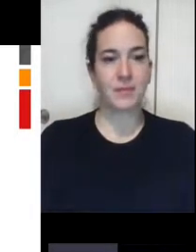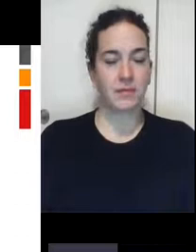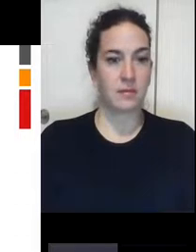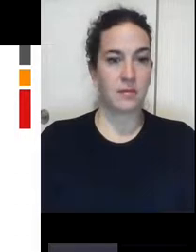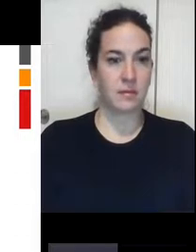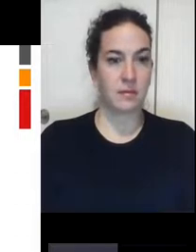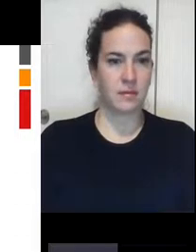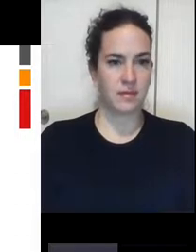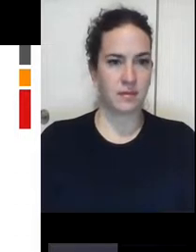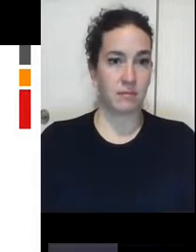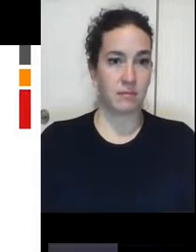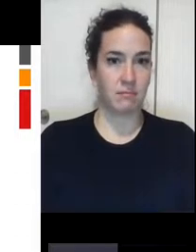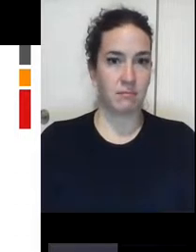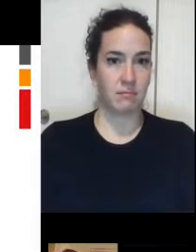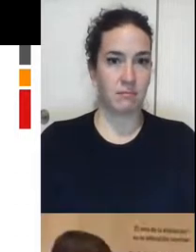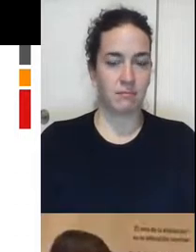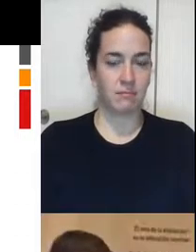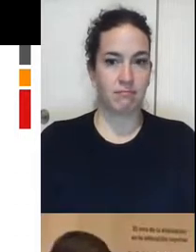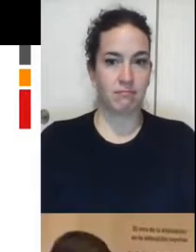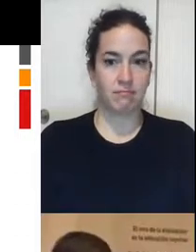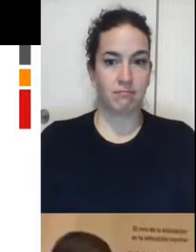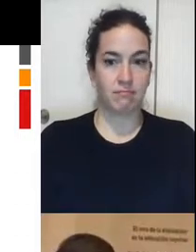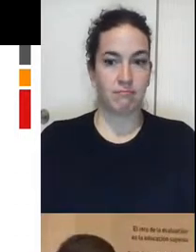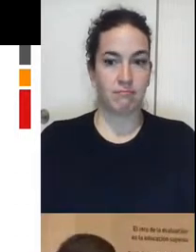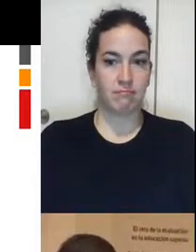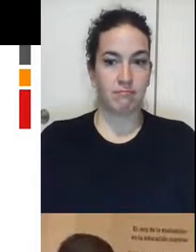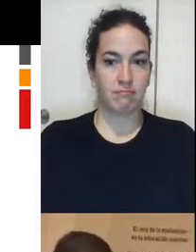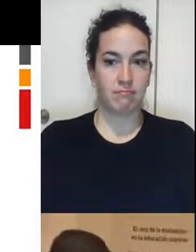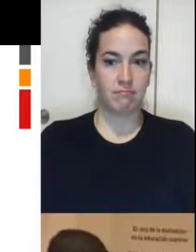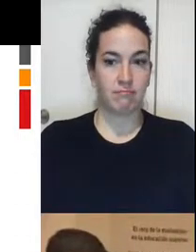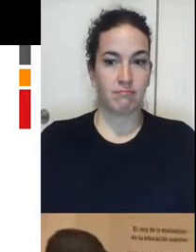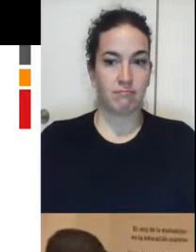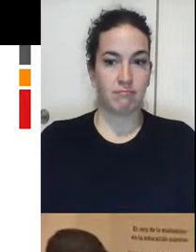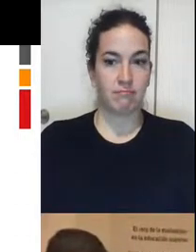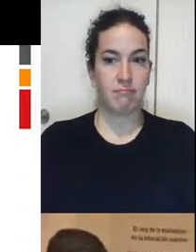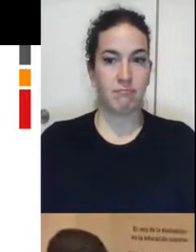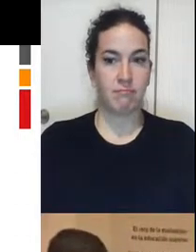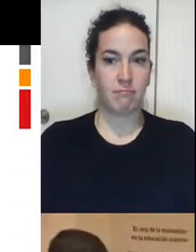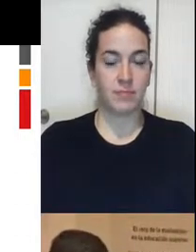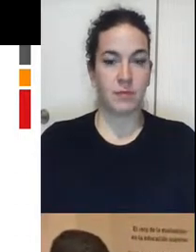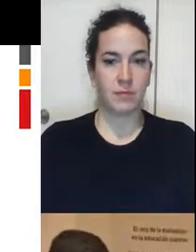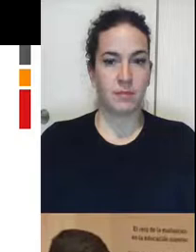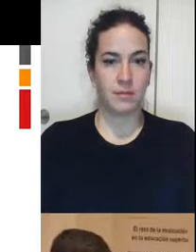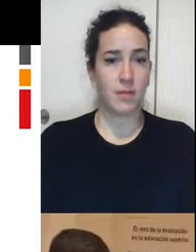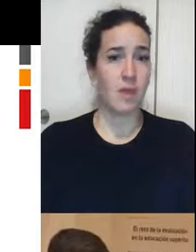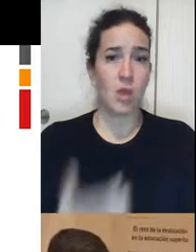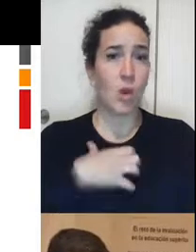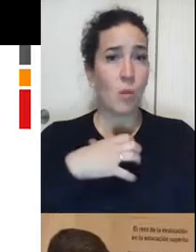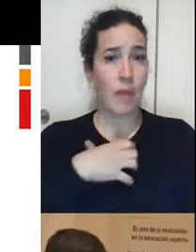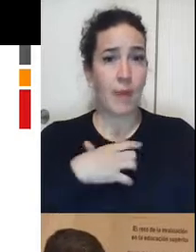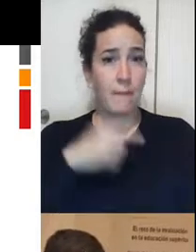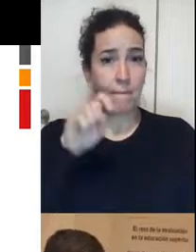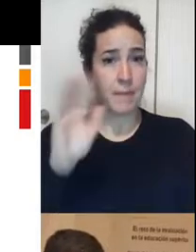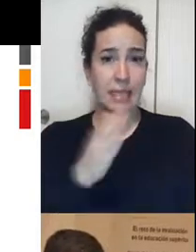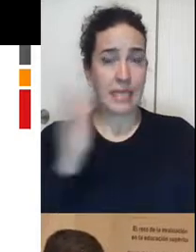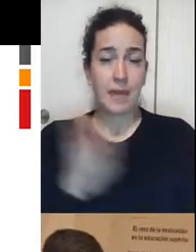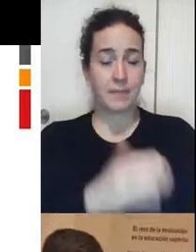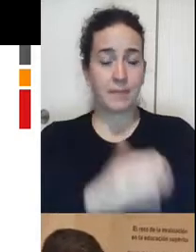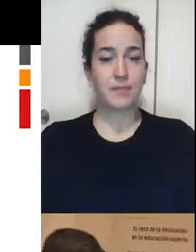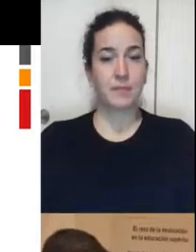esto. Será cuestión de hacer. Lo deja pasar.